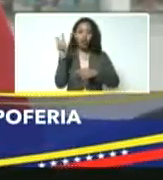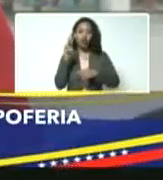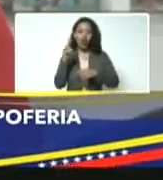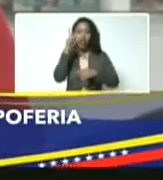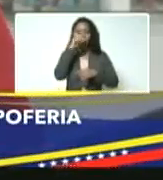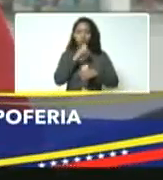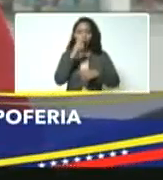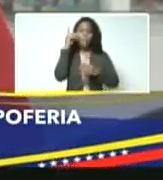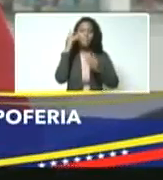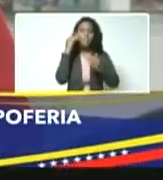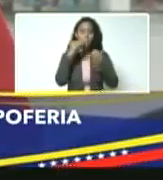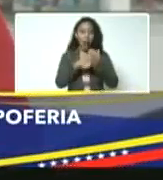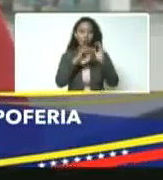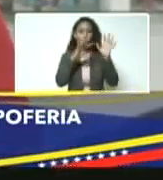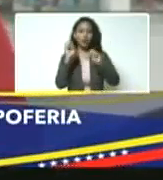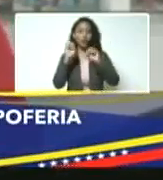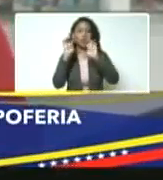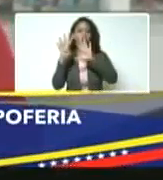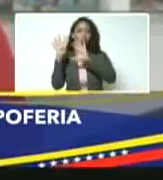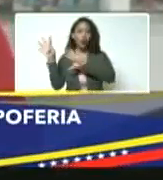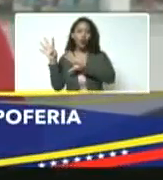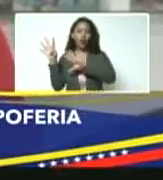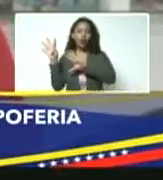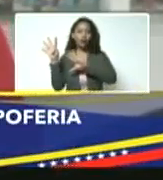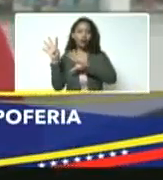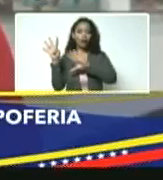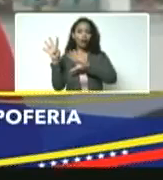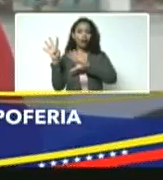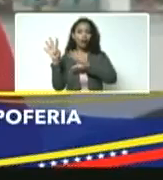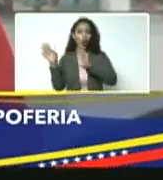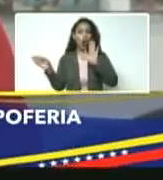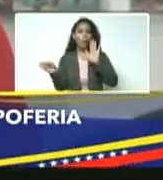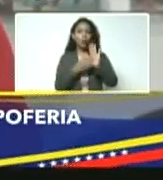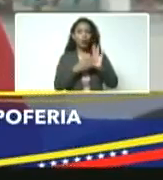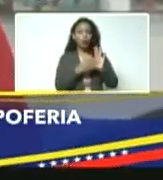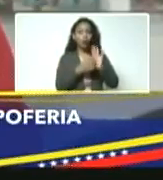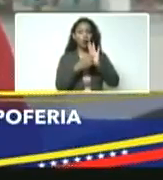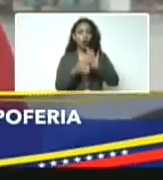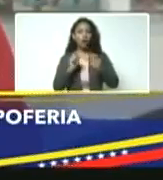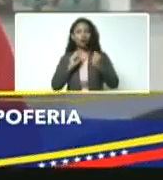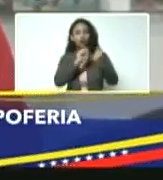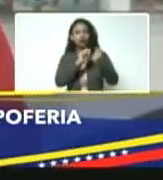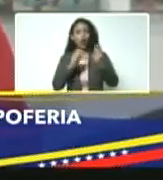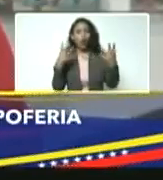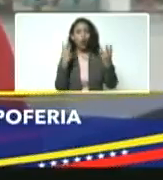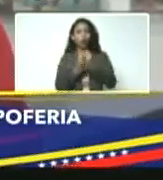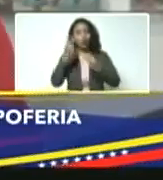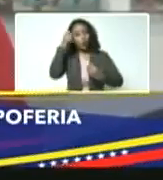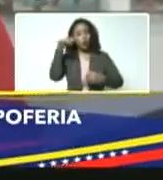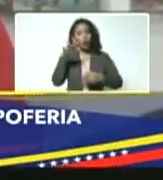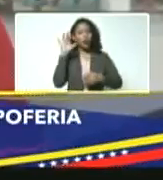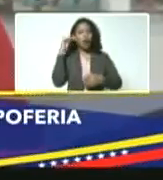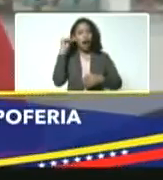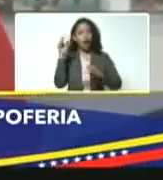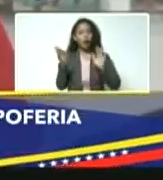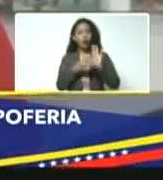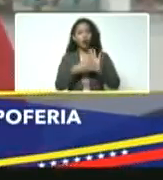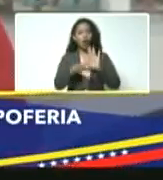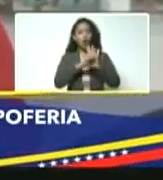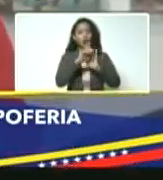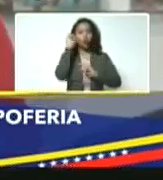año 1999 lo instaló, lo puso, lo discutió junto al pueblo y está plasmado en la